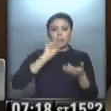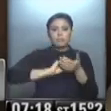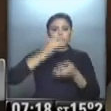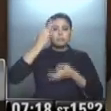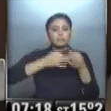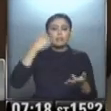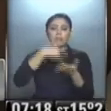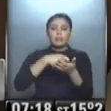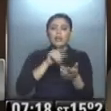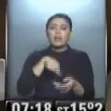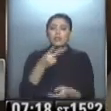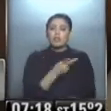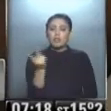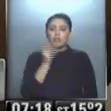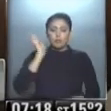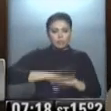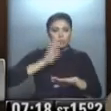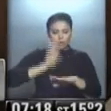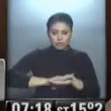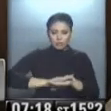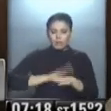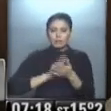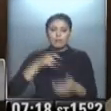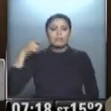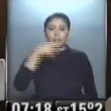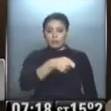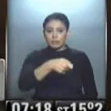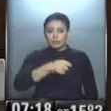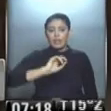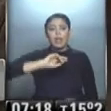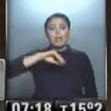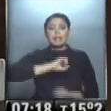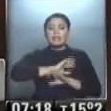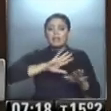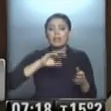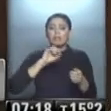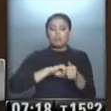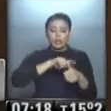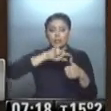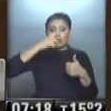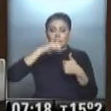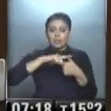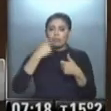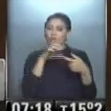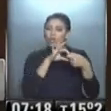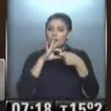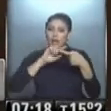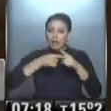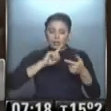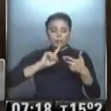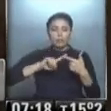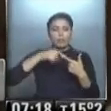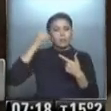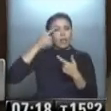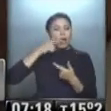del proceso por resultar coautores penalmente responsable del delito homicidio triplemente calificado por el vínculo por alevosía y por